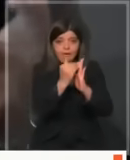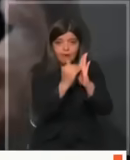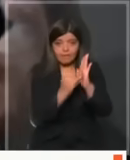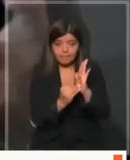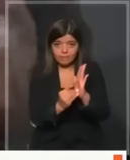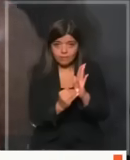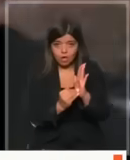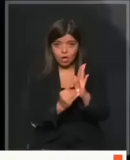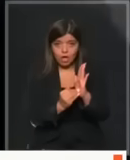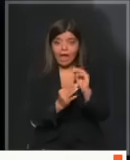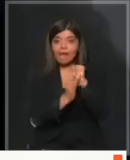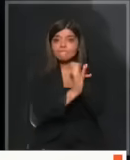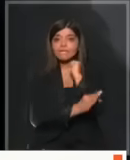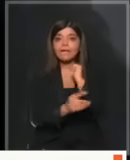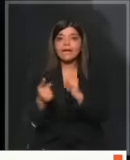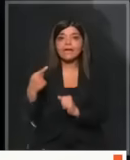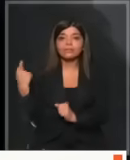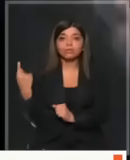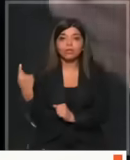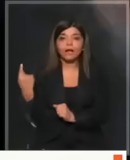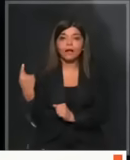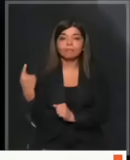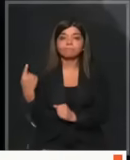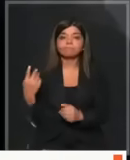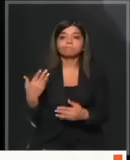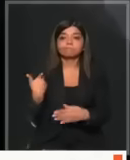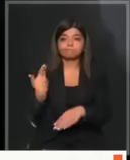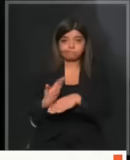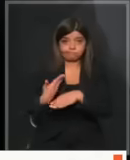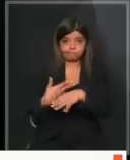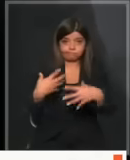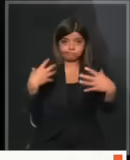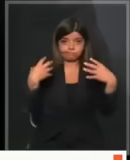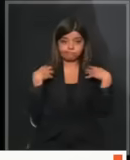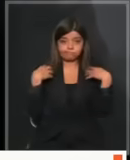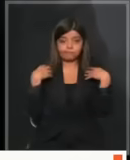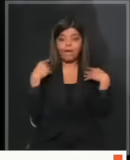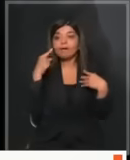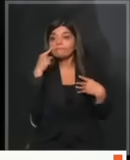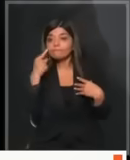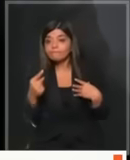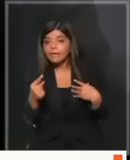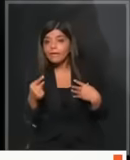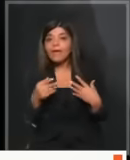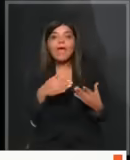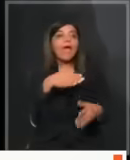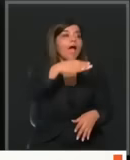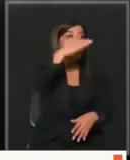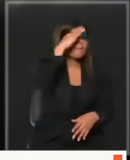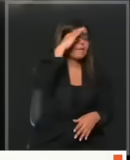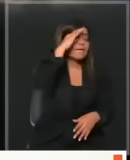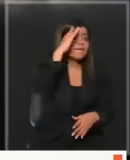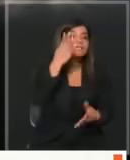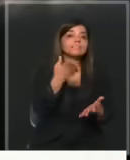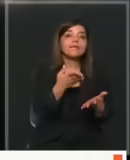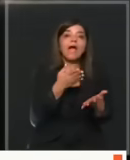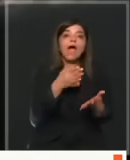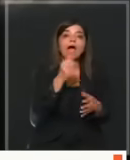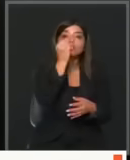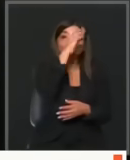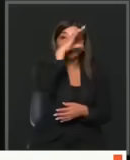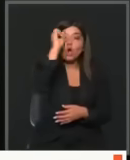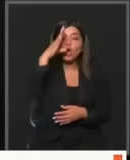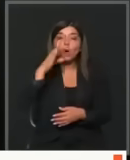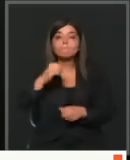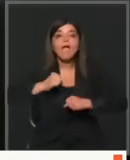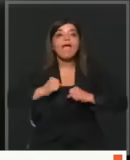fiscal nacional es que me envía precisamente a continuación a buscar la experiencia colombiana en Bogotá. Y allá contado este